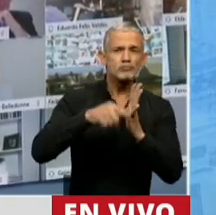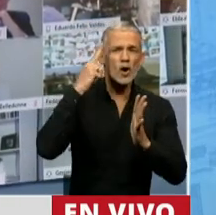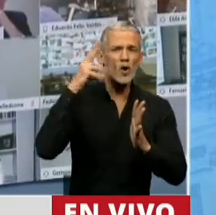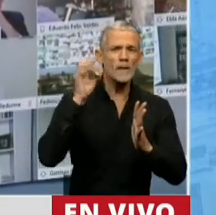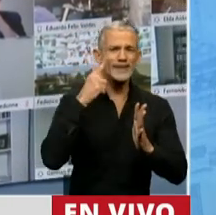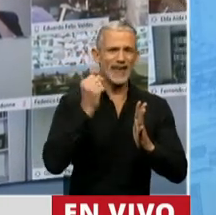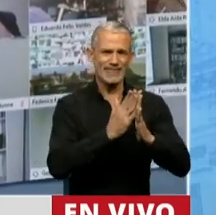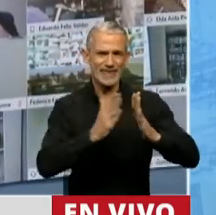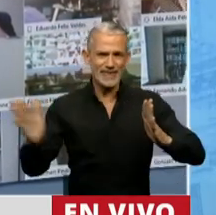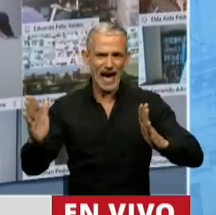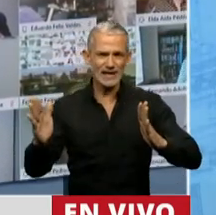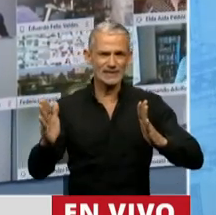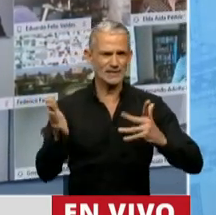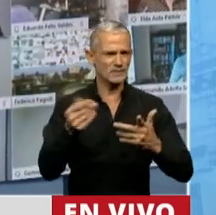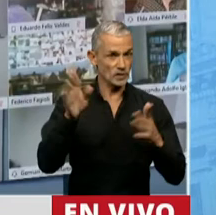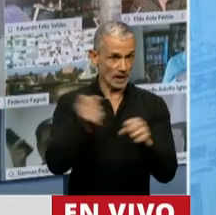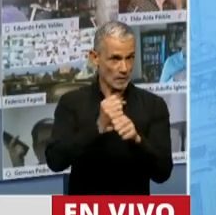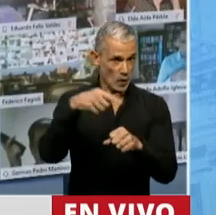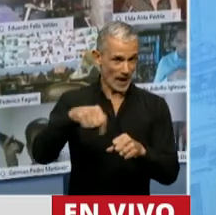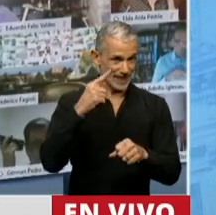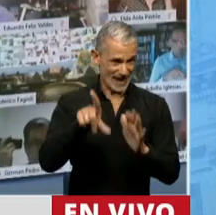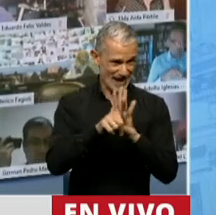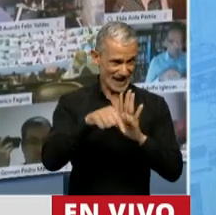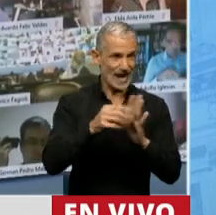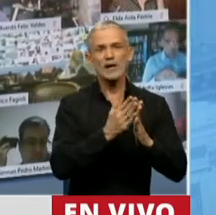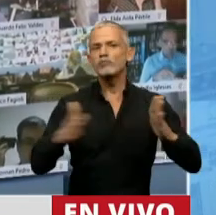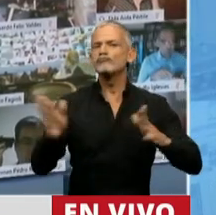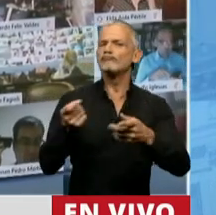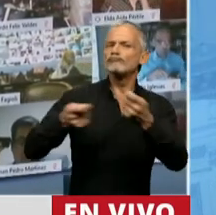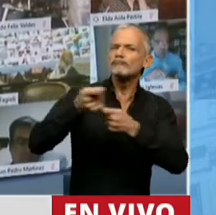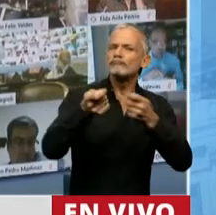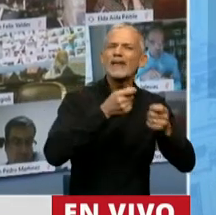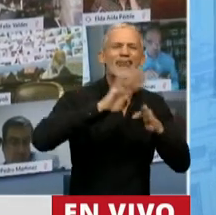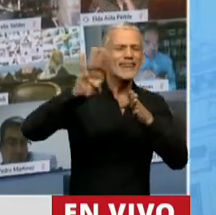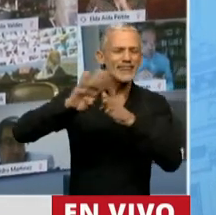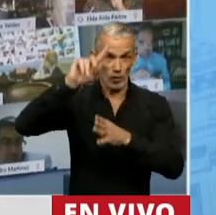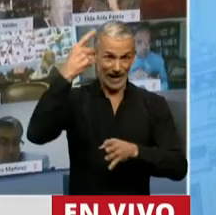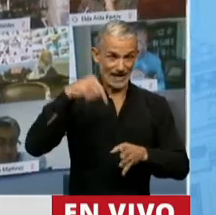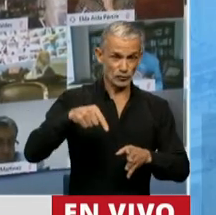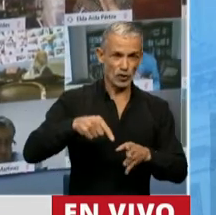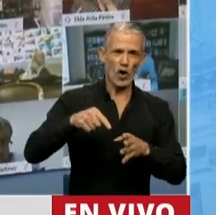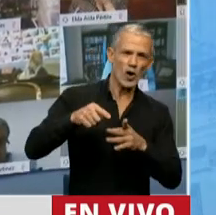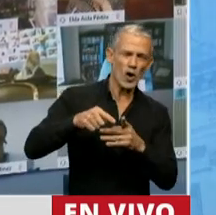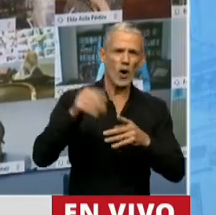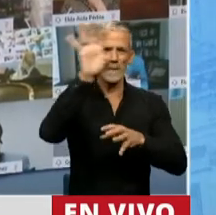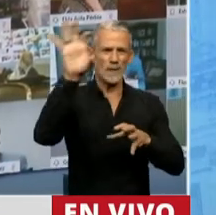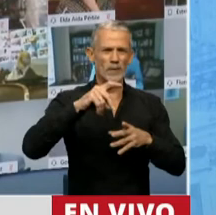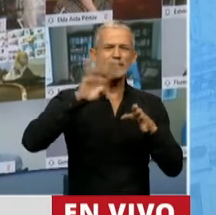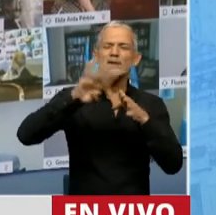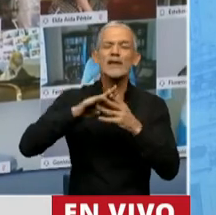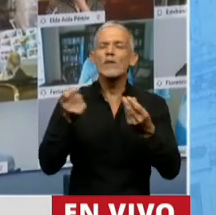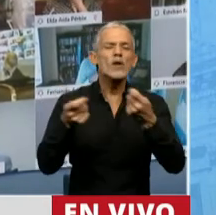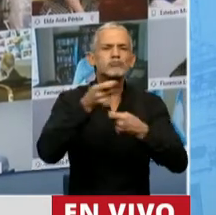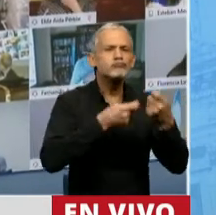90 días, a partir de la sanción de esta ley, se renegocien los contratos de nación y entre nación y